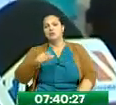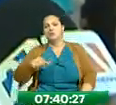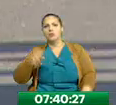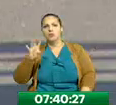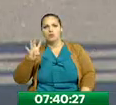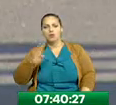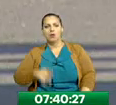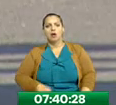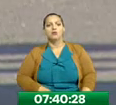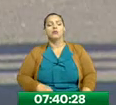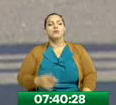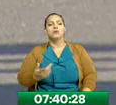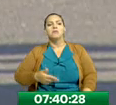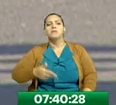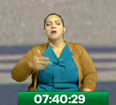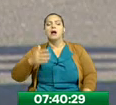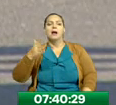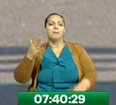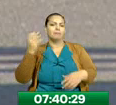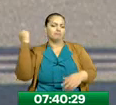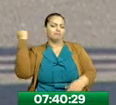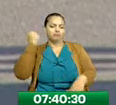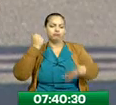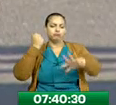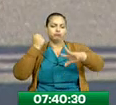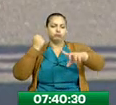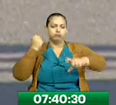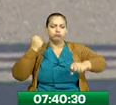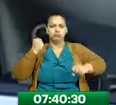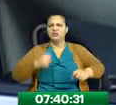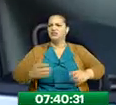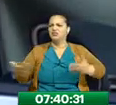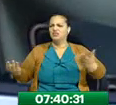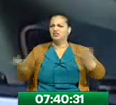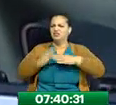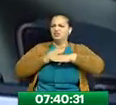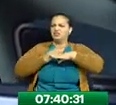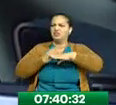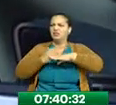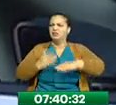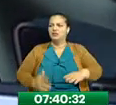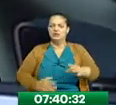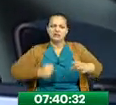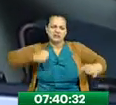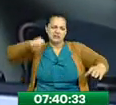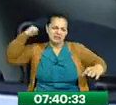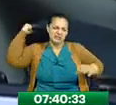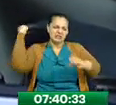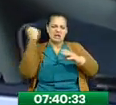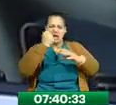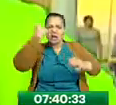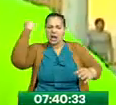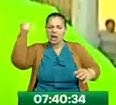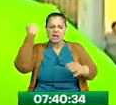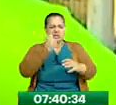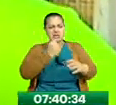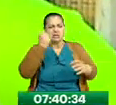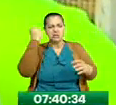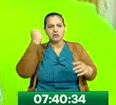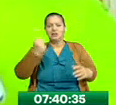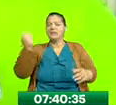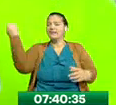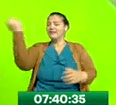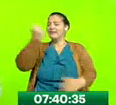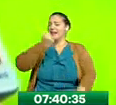habría recibido varias heridas. El vehículo queda abandonado de aquí a unas 4 cuadras. Esta persona sale herida